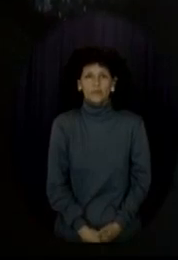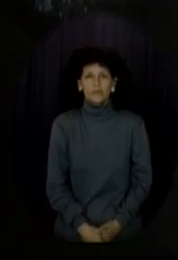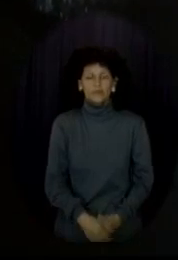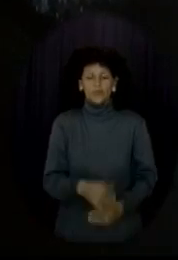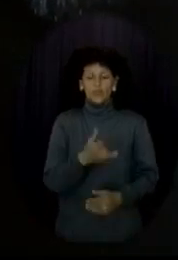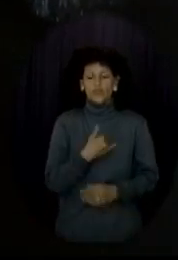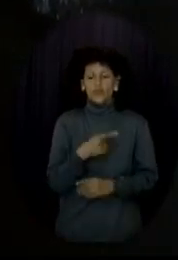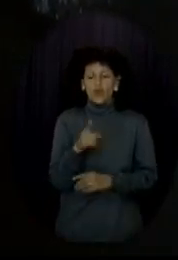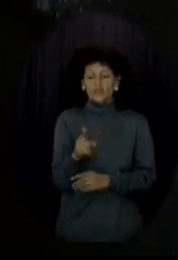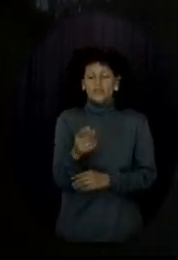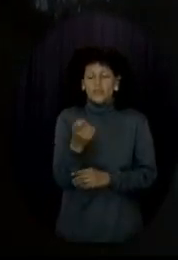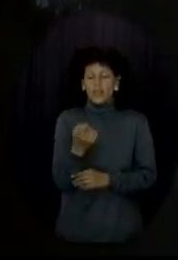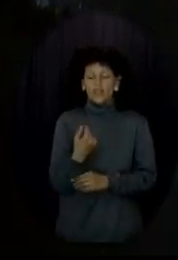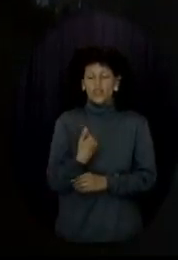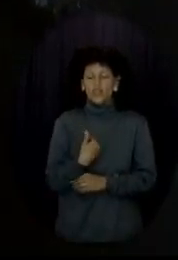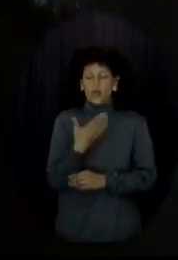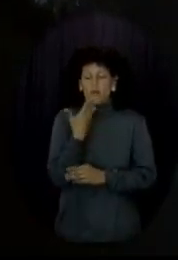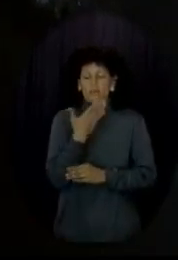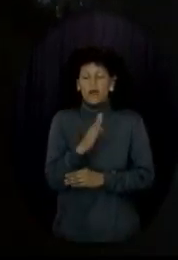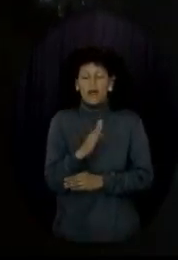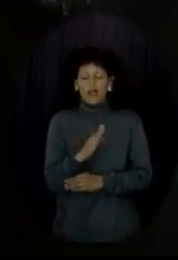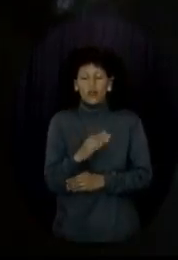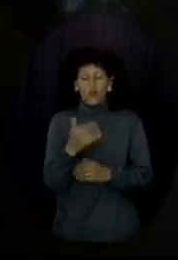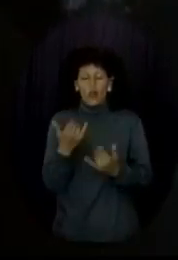Perdóname, por favor.